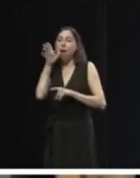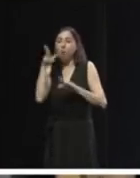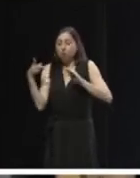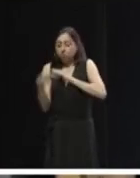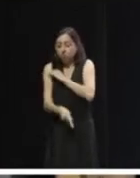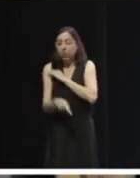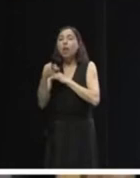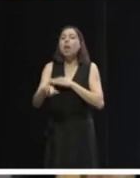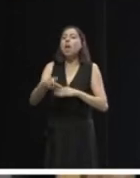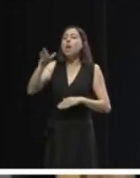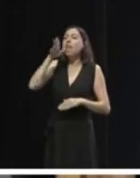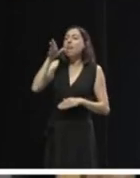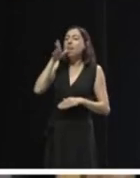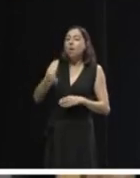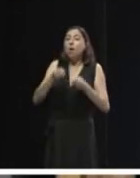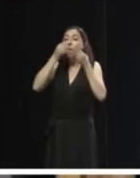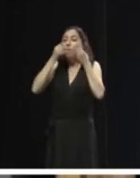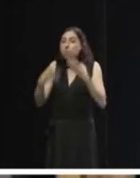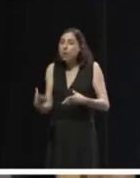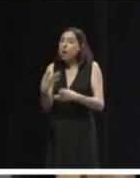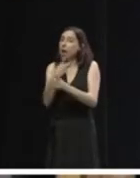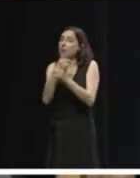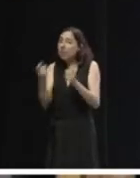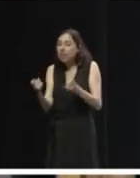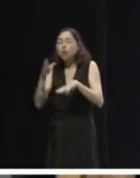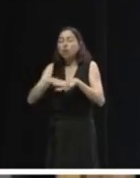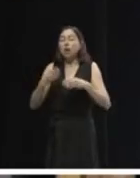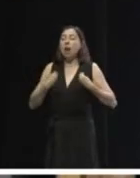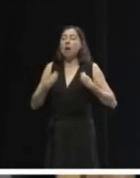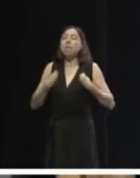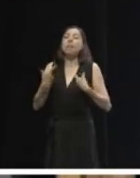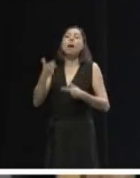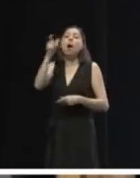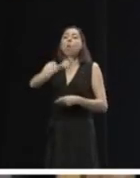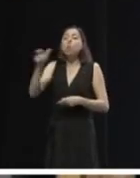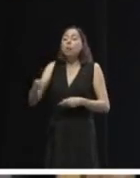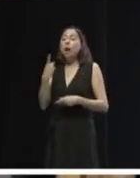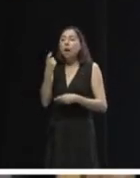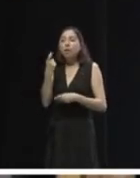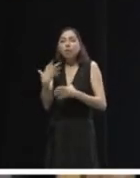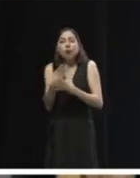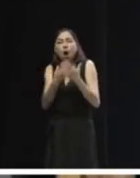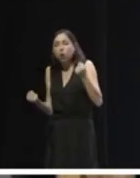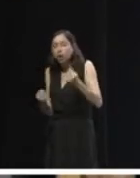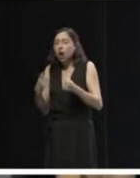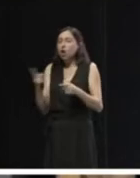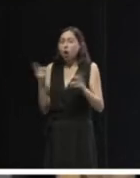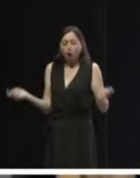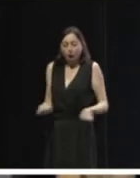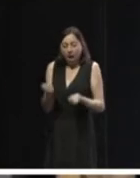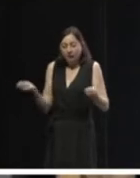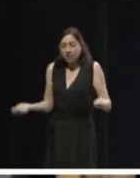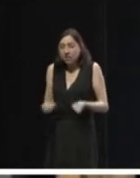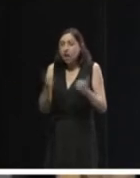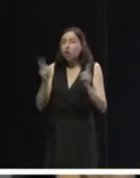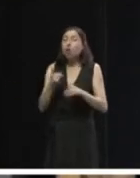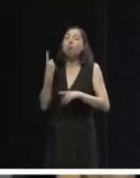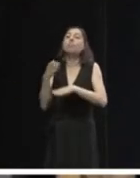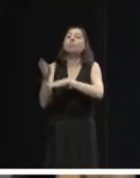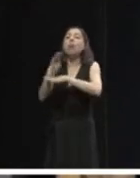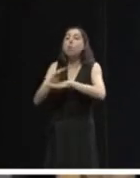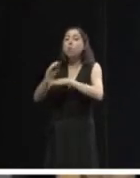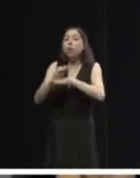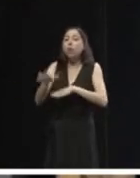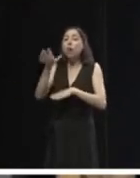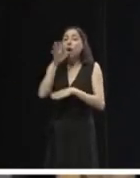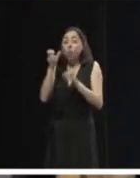bien indispensable para la vida humana. Hay que ahorrarlo, no hay que desperdiciarlo, hay que cuidarlo. Y sin agua no